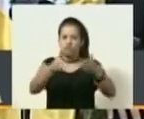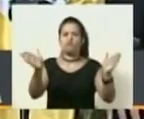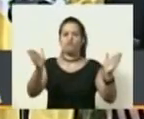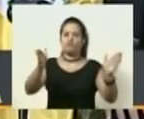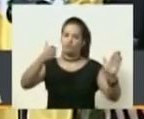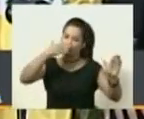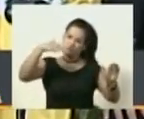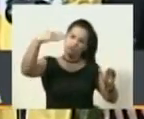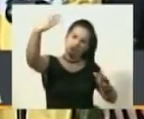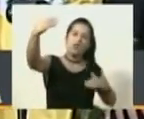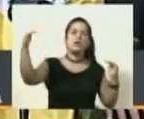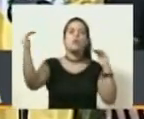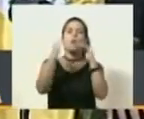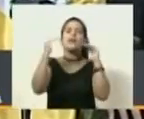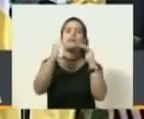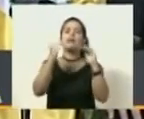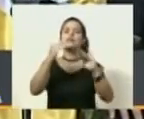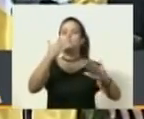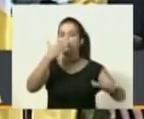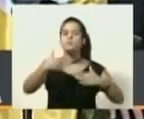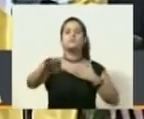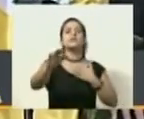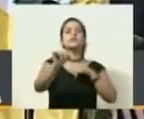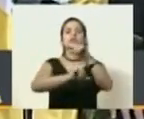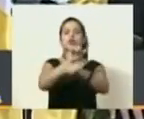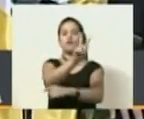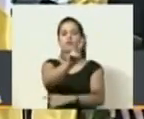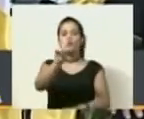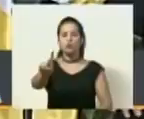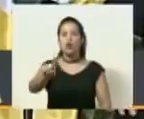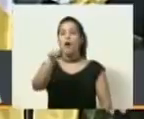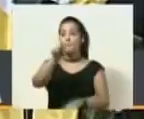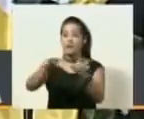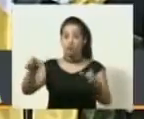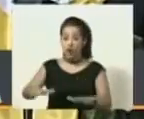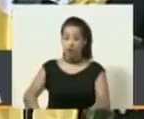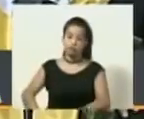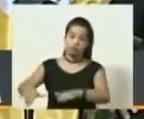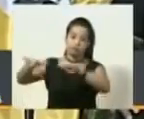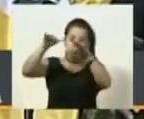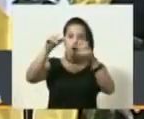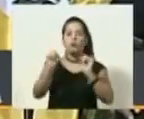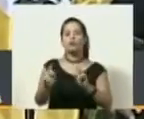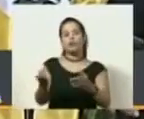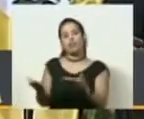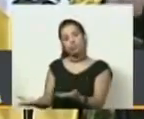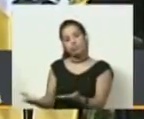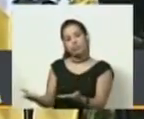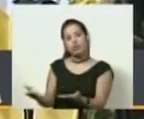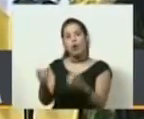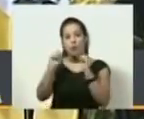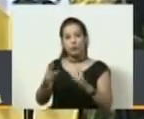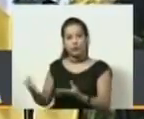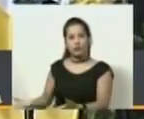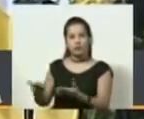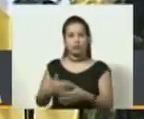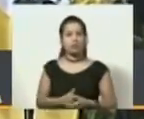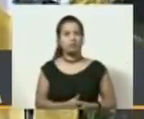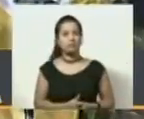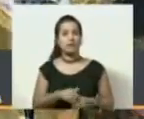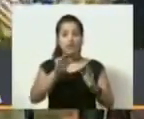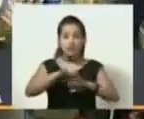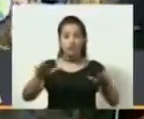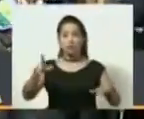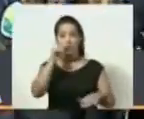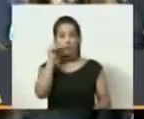de la igualdad el resto del siglo XXI para las generaciones futuras que se están levantando hoy, de nuestros niños